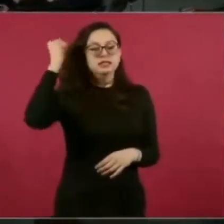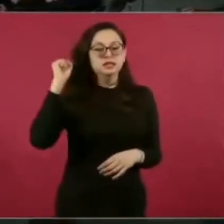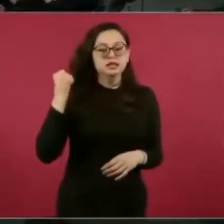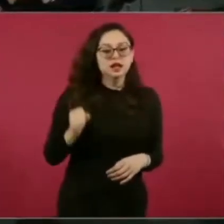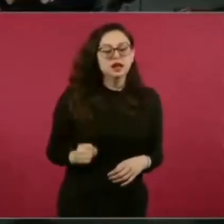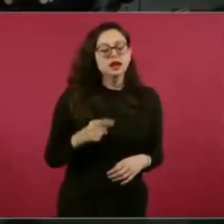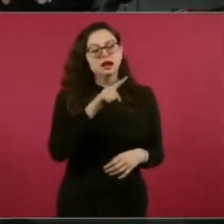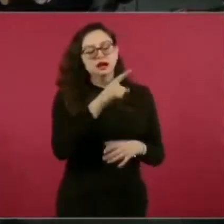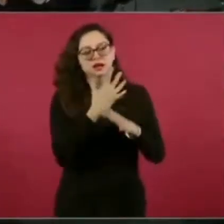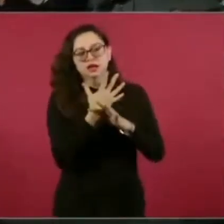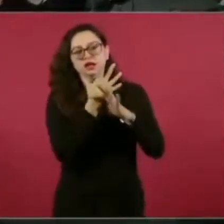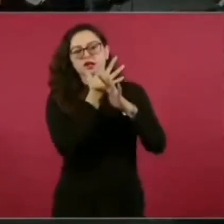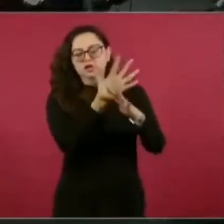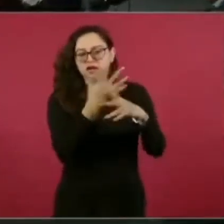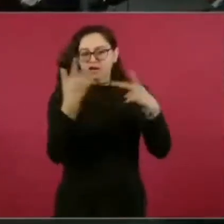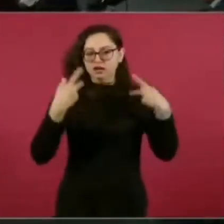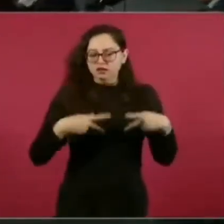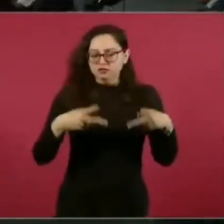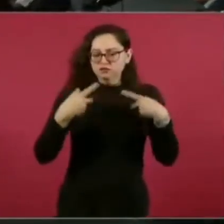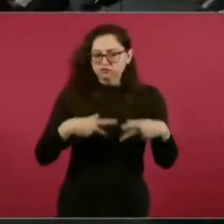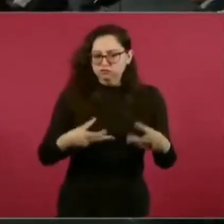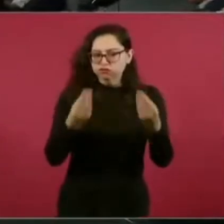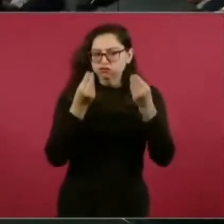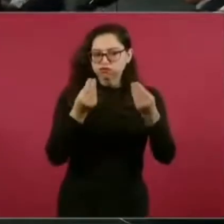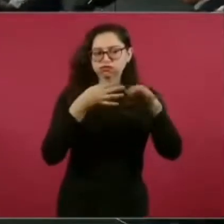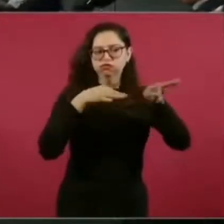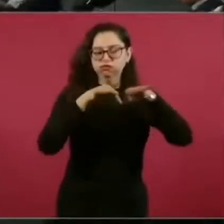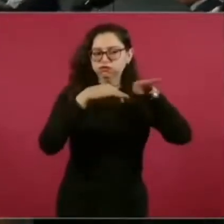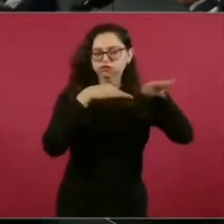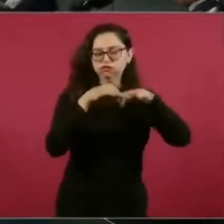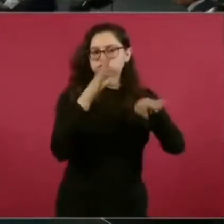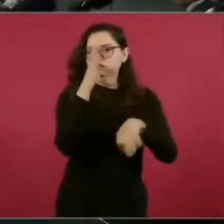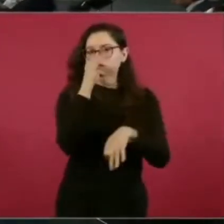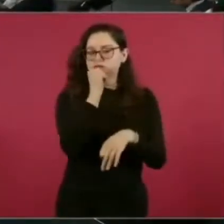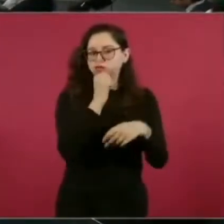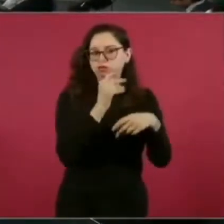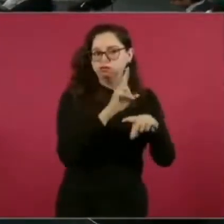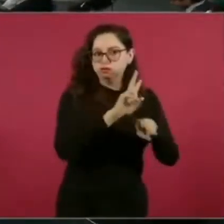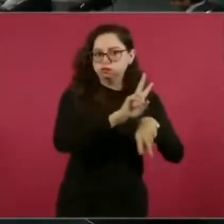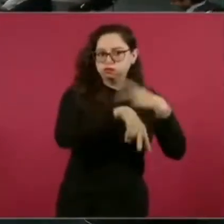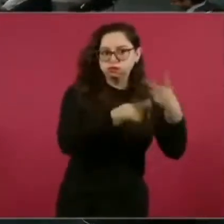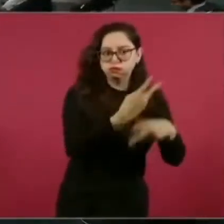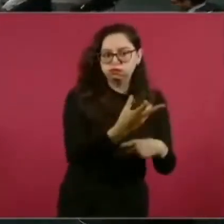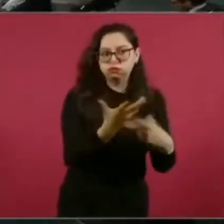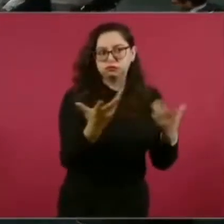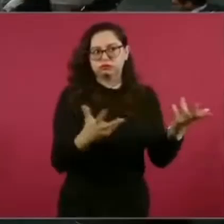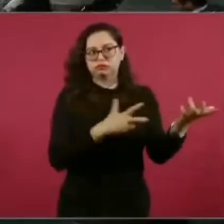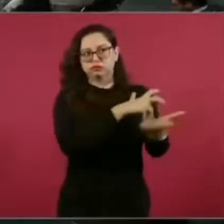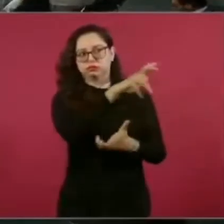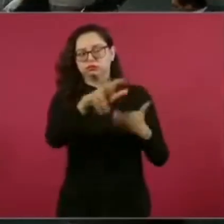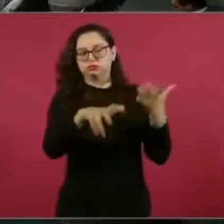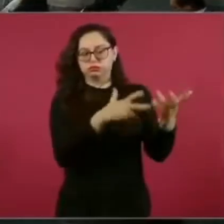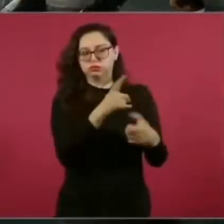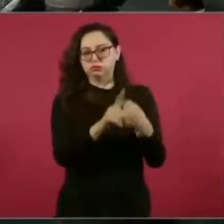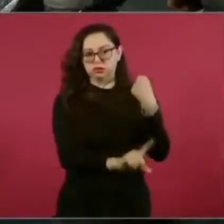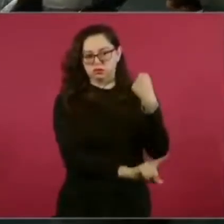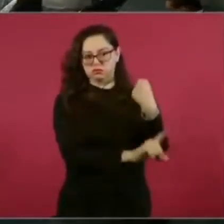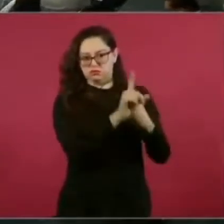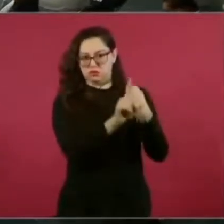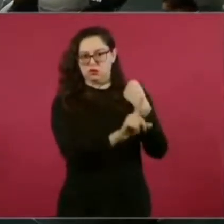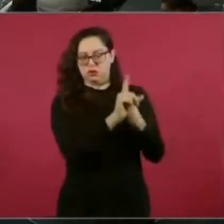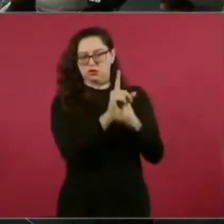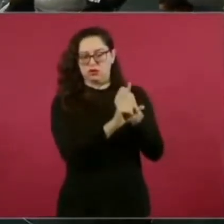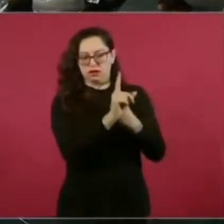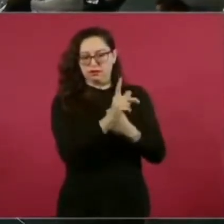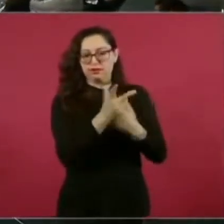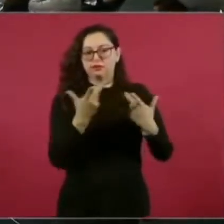que miles de trabajadores, pues se han visto afectados por esta situación de violencia que se ha registrado en la